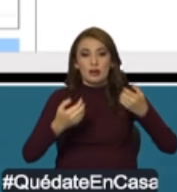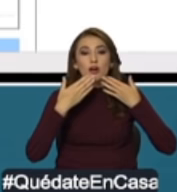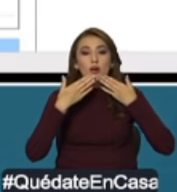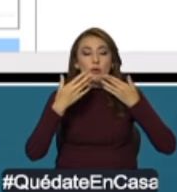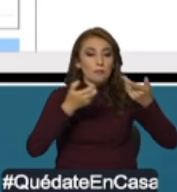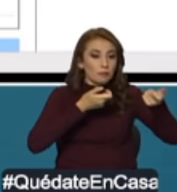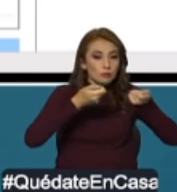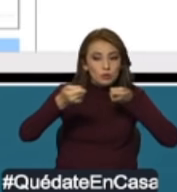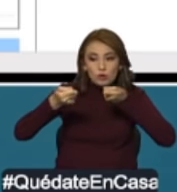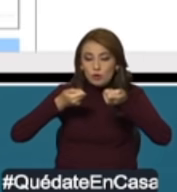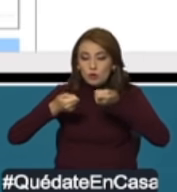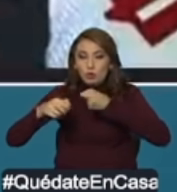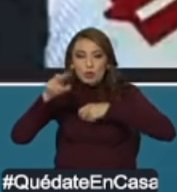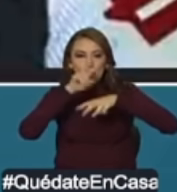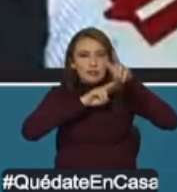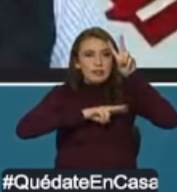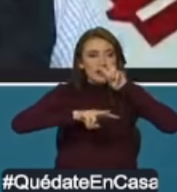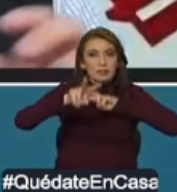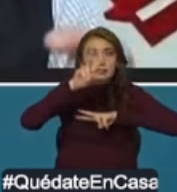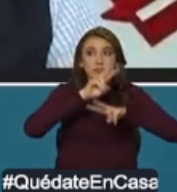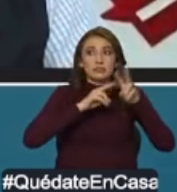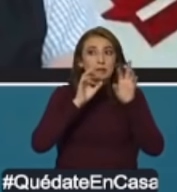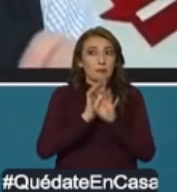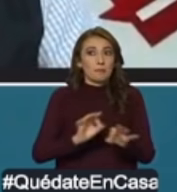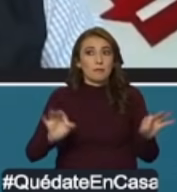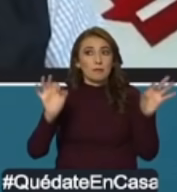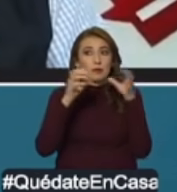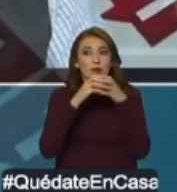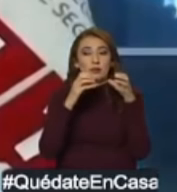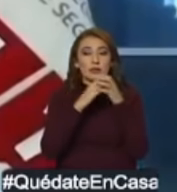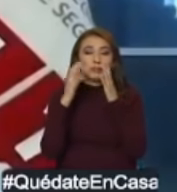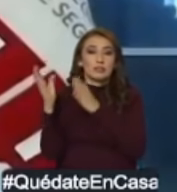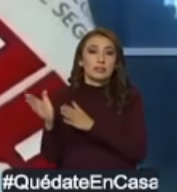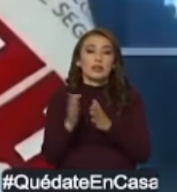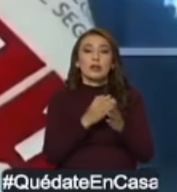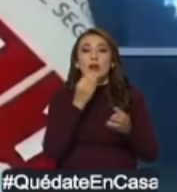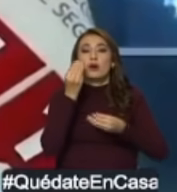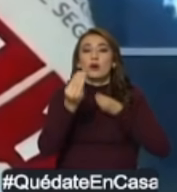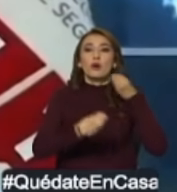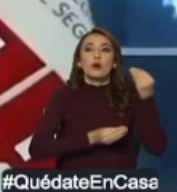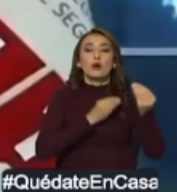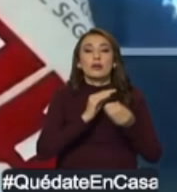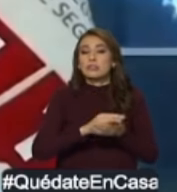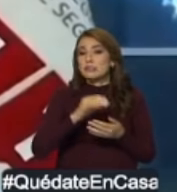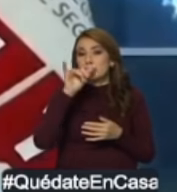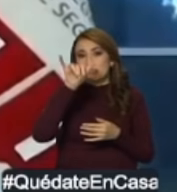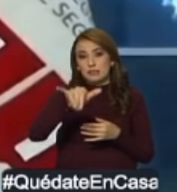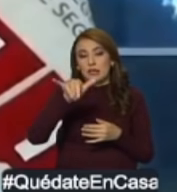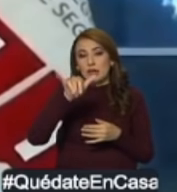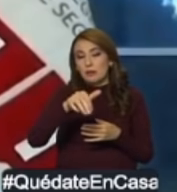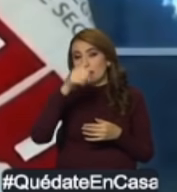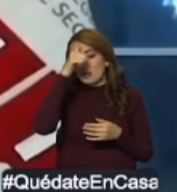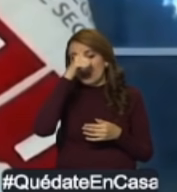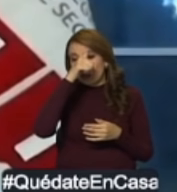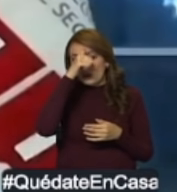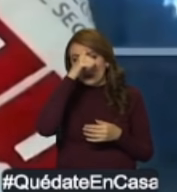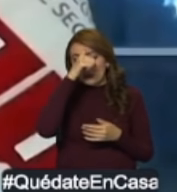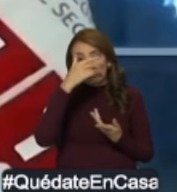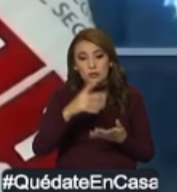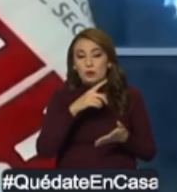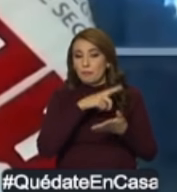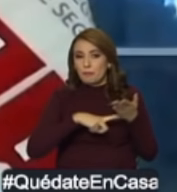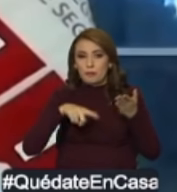bastantes análisis porque algo interesante, nosotros por ejemplo el sábado y el domingo se restringe la circulación vehicular